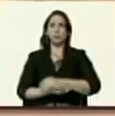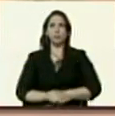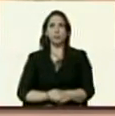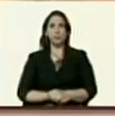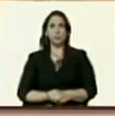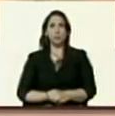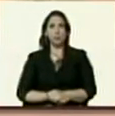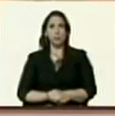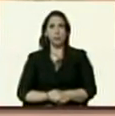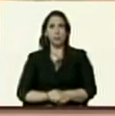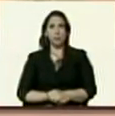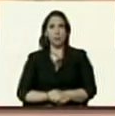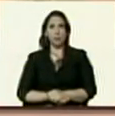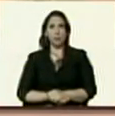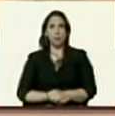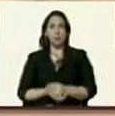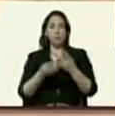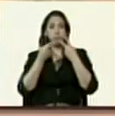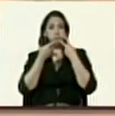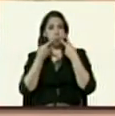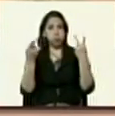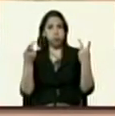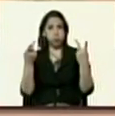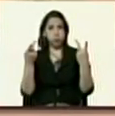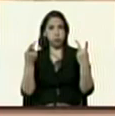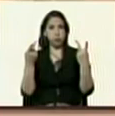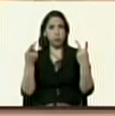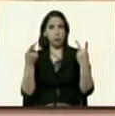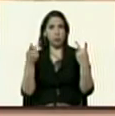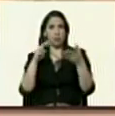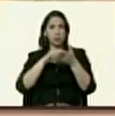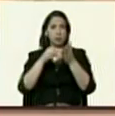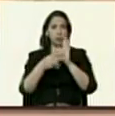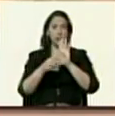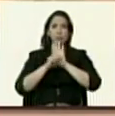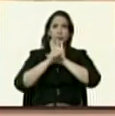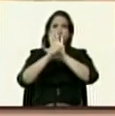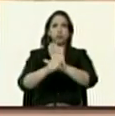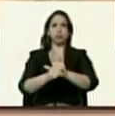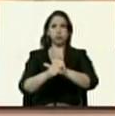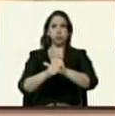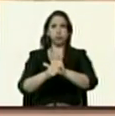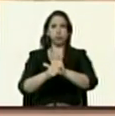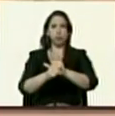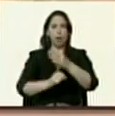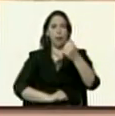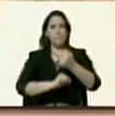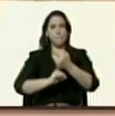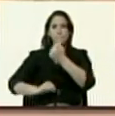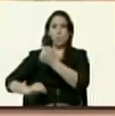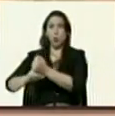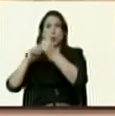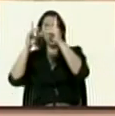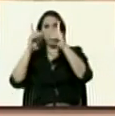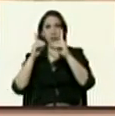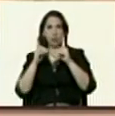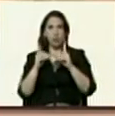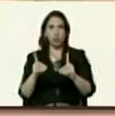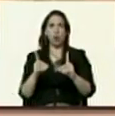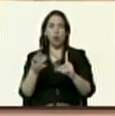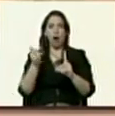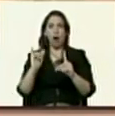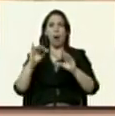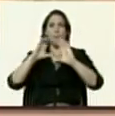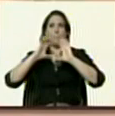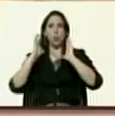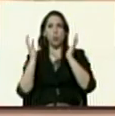fue un mensaje muy simbólico del respeto y la decisión que hay en el mundo de defender a Venezuela,